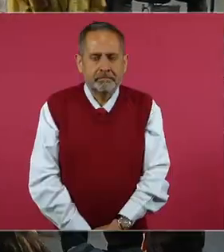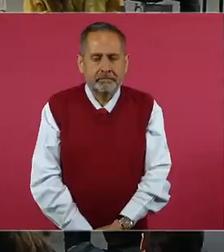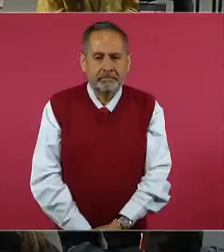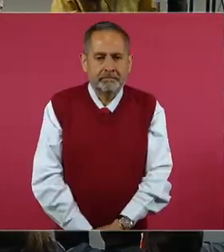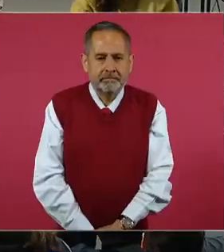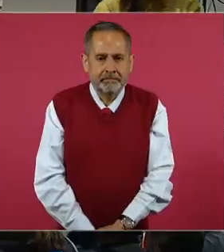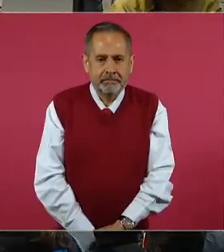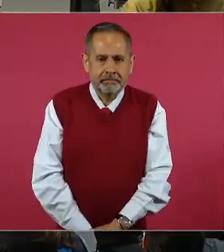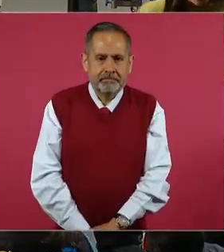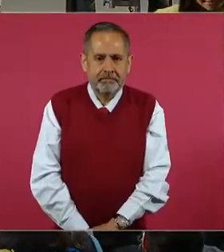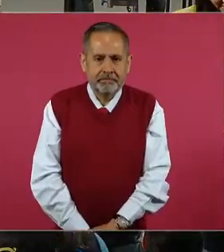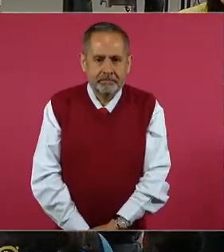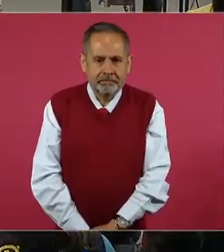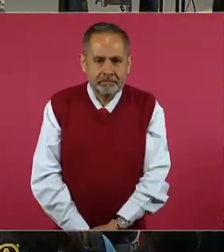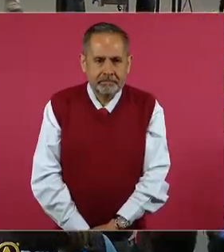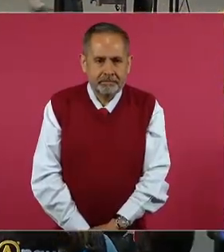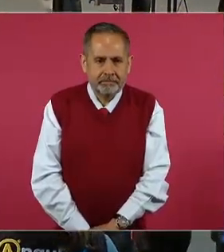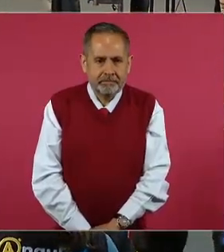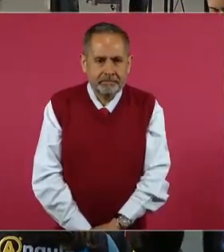mi sentir,